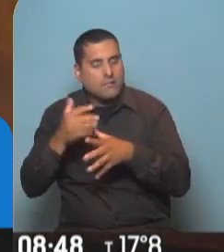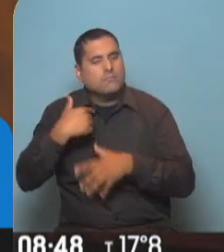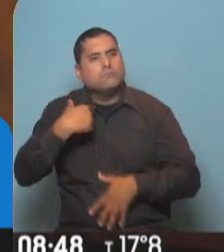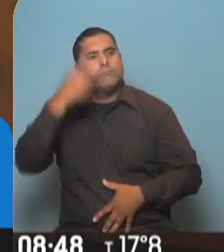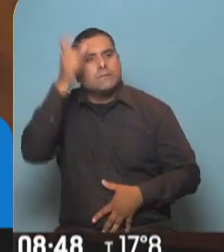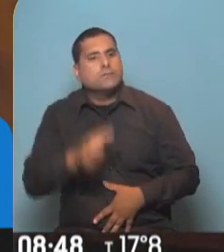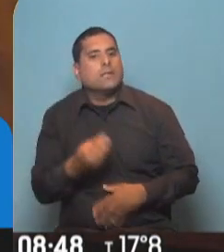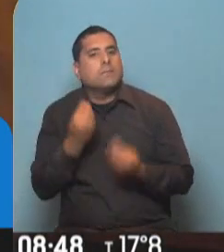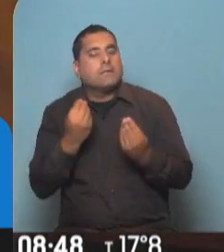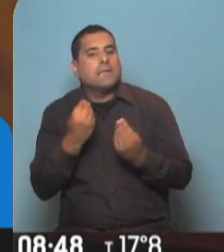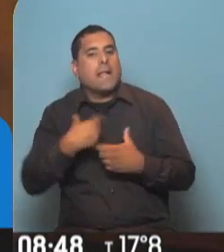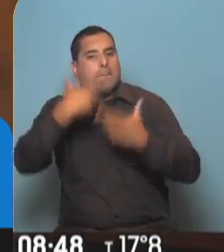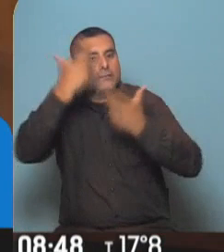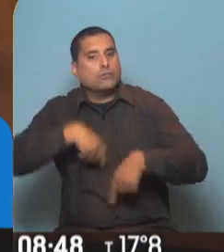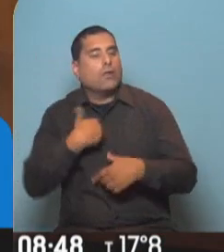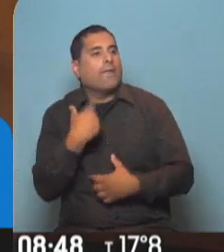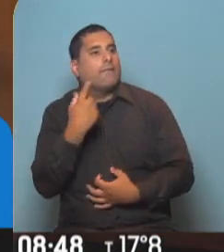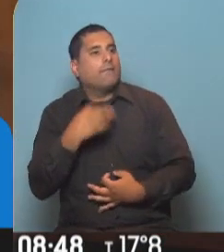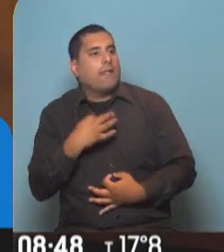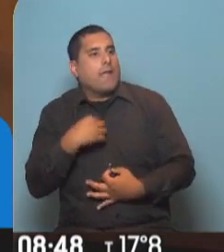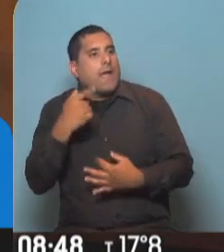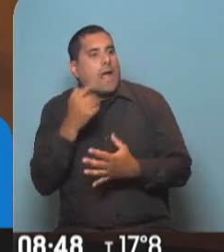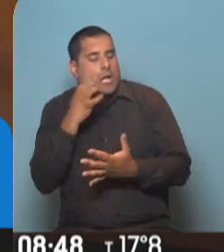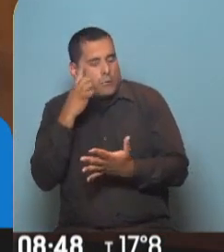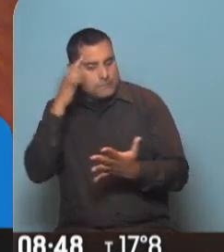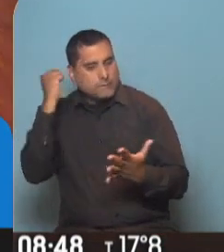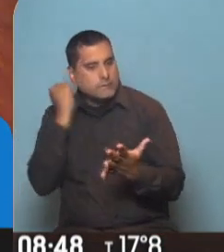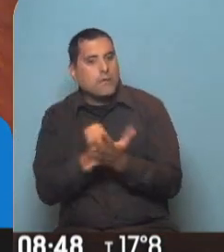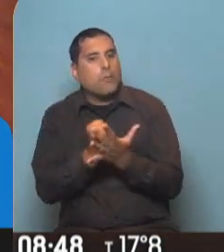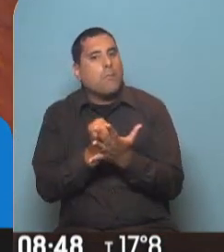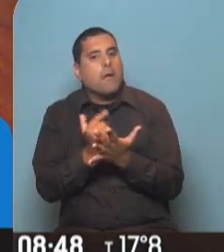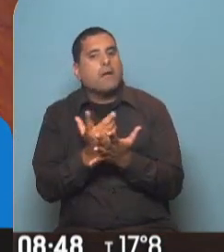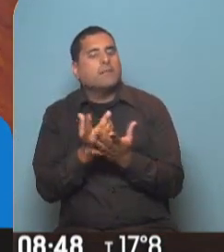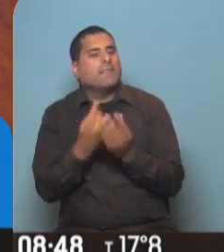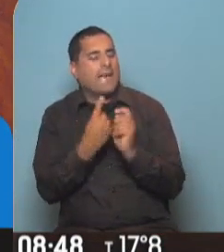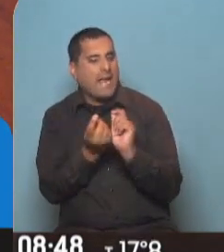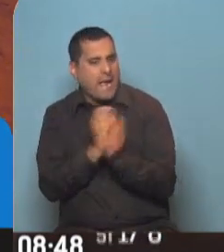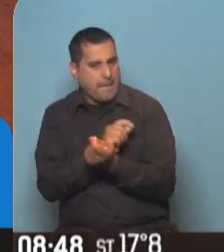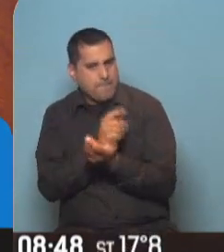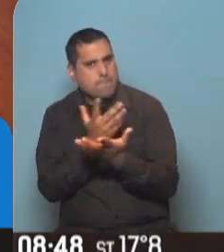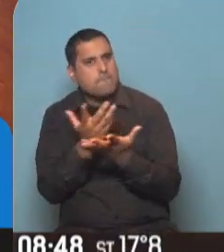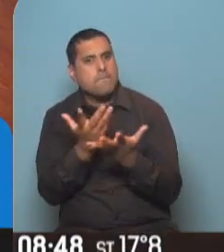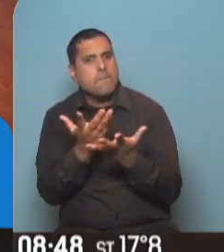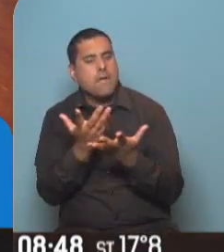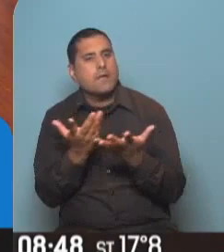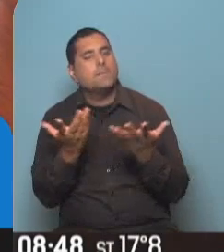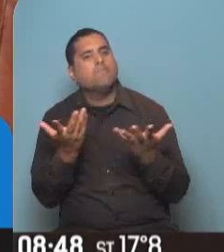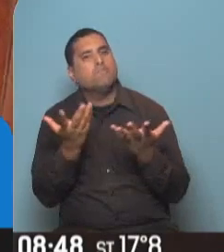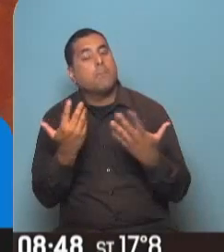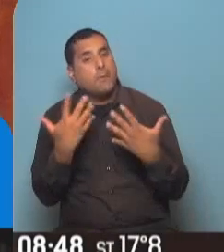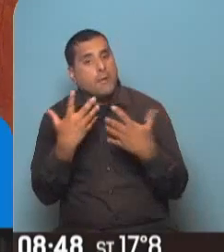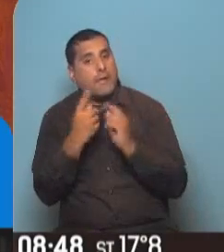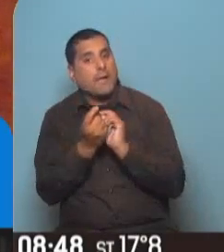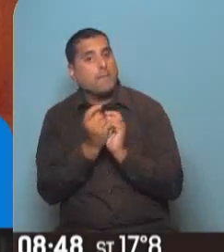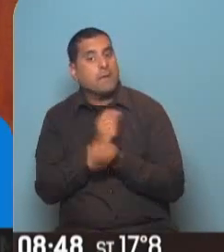en forma personal cuando vive un hecho tan disruptivo en su vida que que le cambia de cambia le puede cambiar